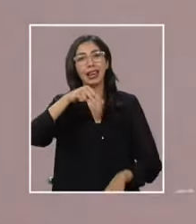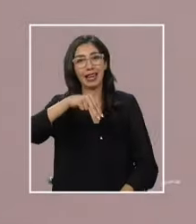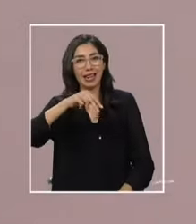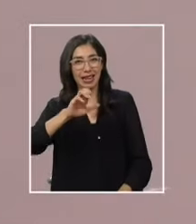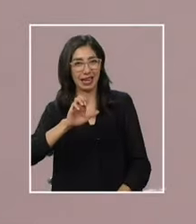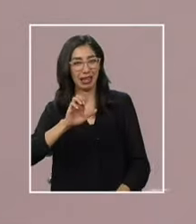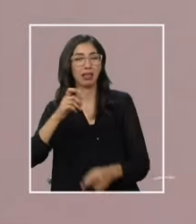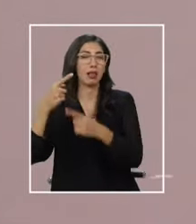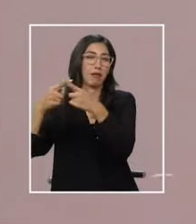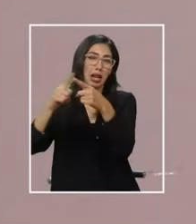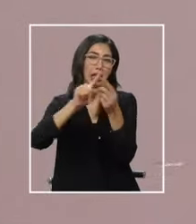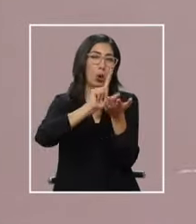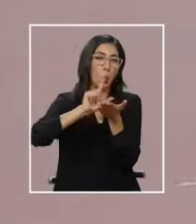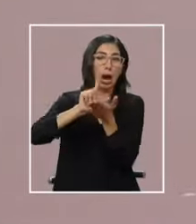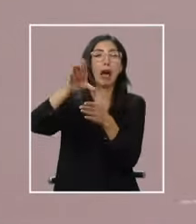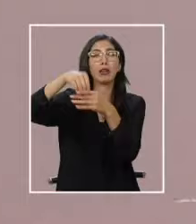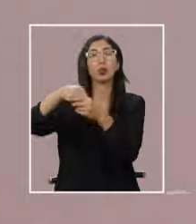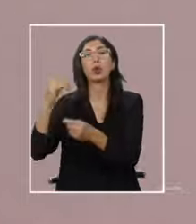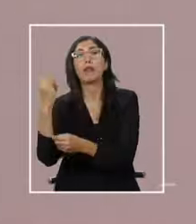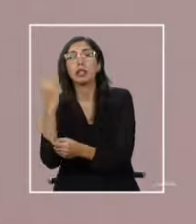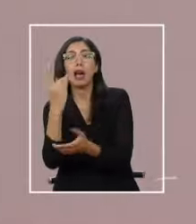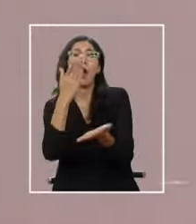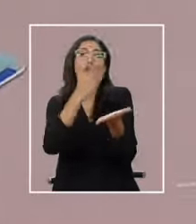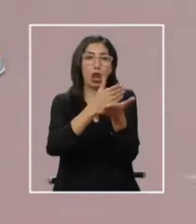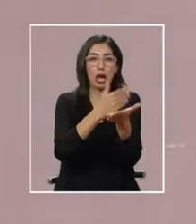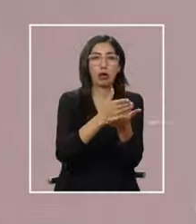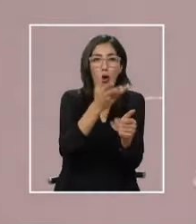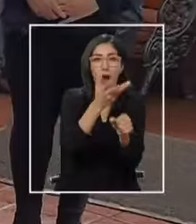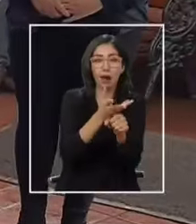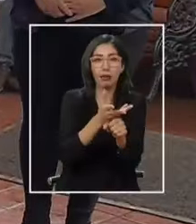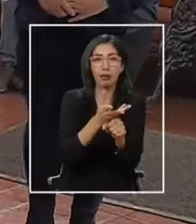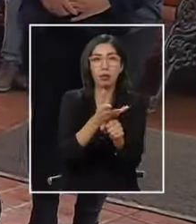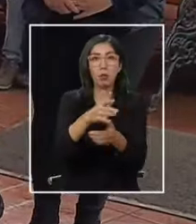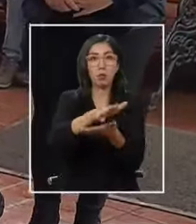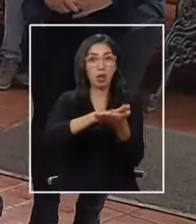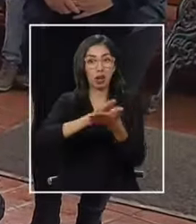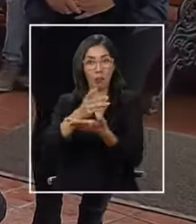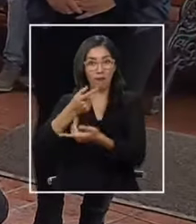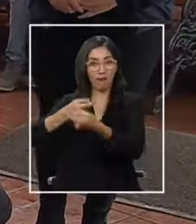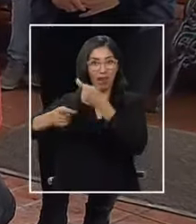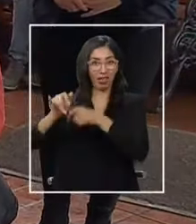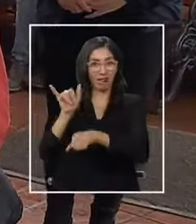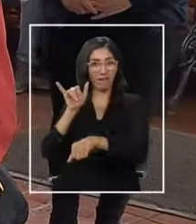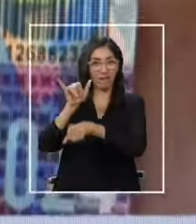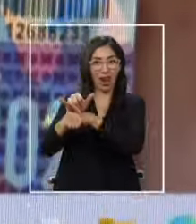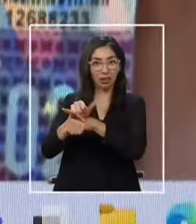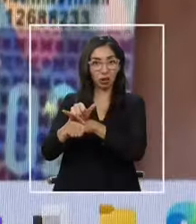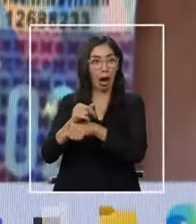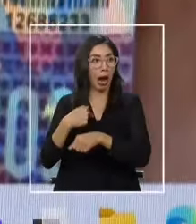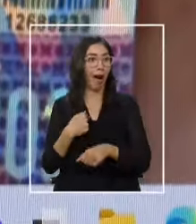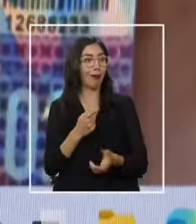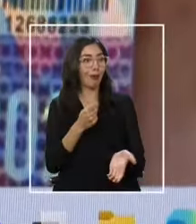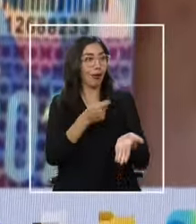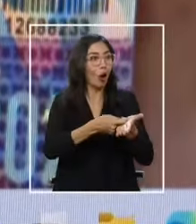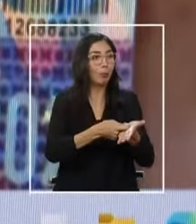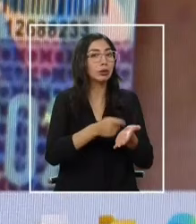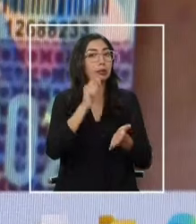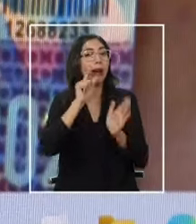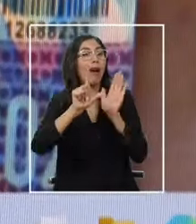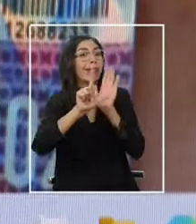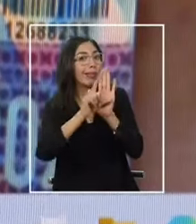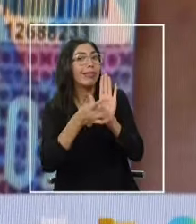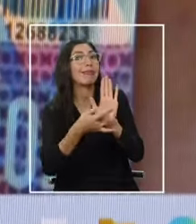que se desplegarán en universidades y colegios. La venta, obtención fraudulenta y compra de sellos es un